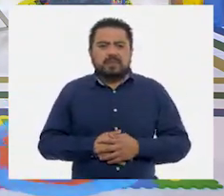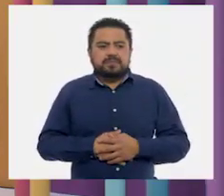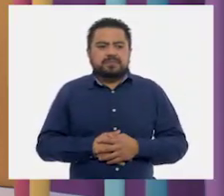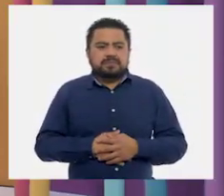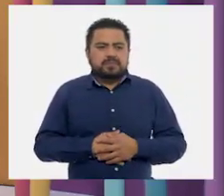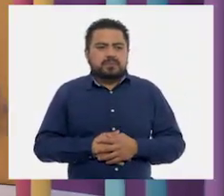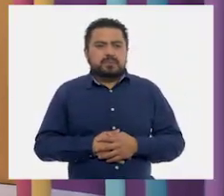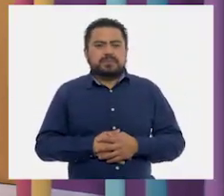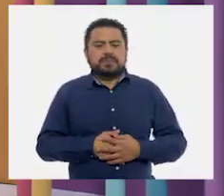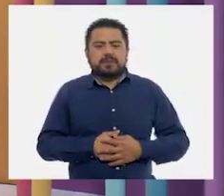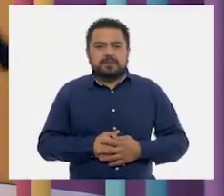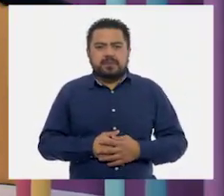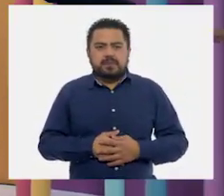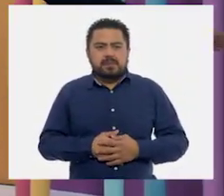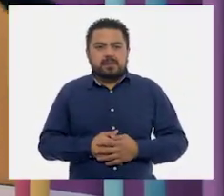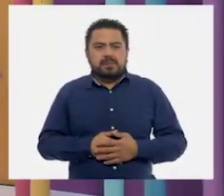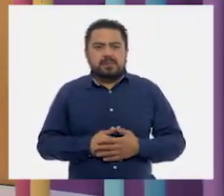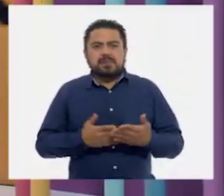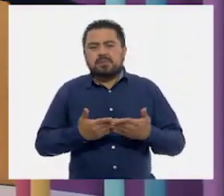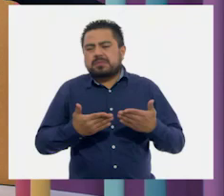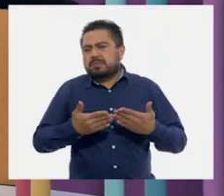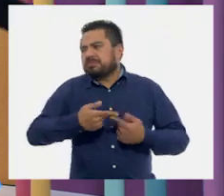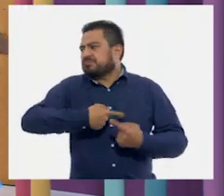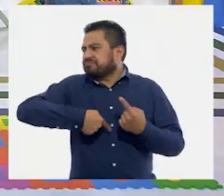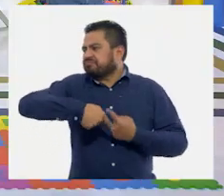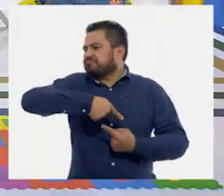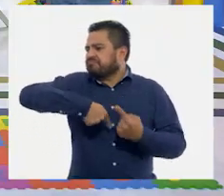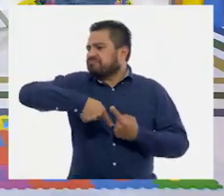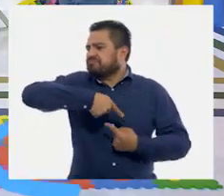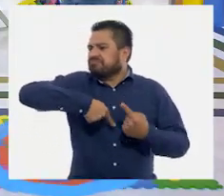muchas vueltas. Entonces como que yo estaba girando.